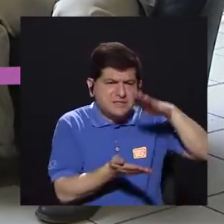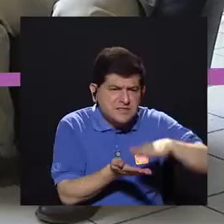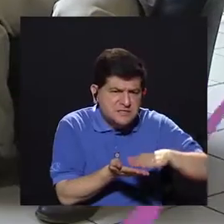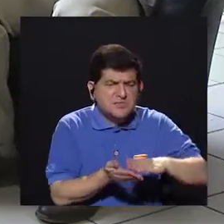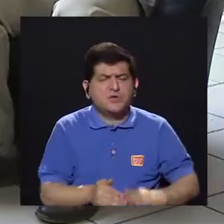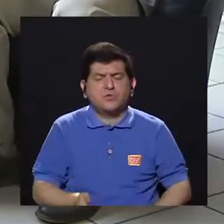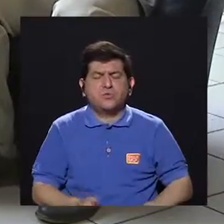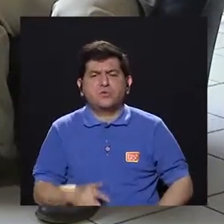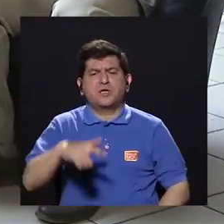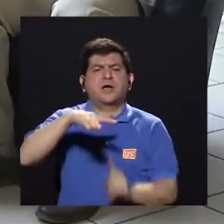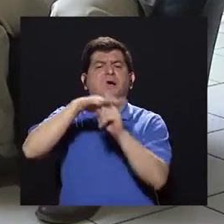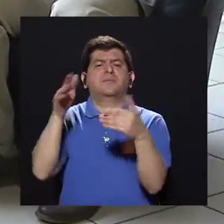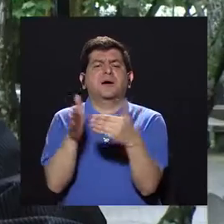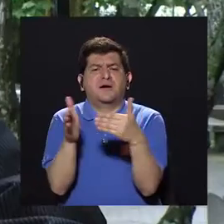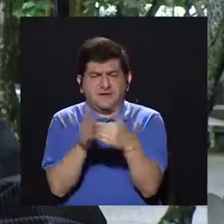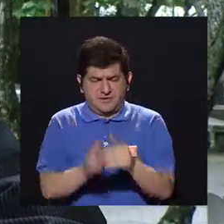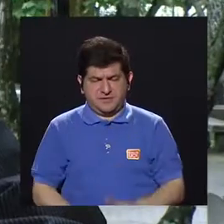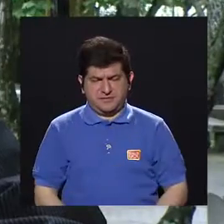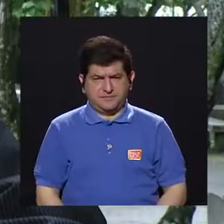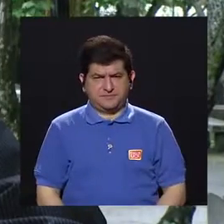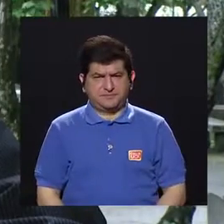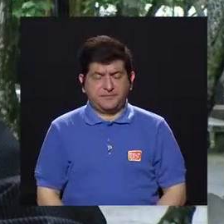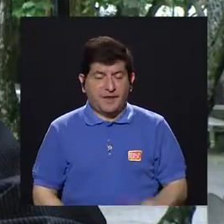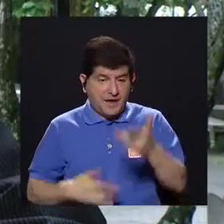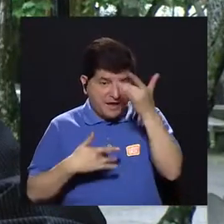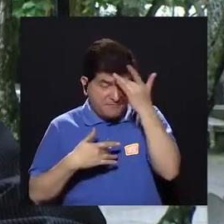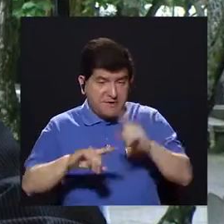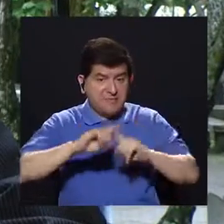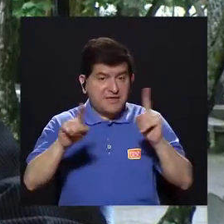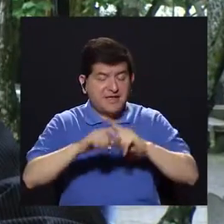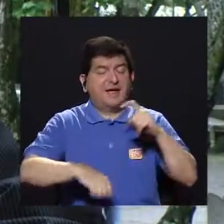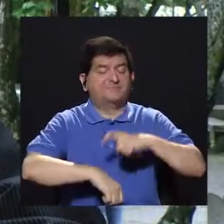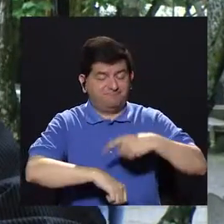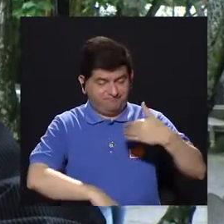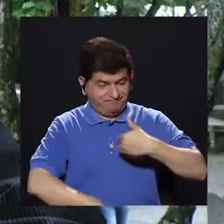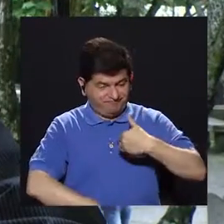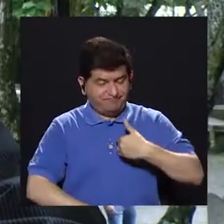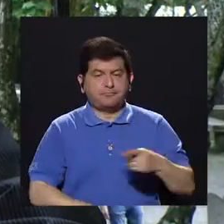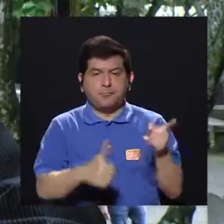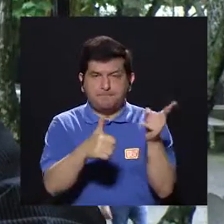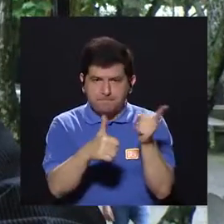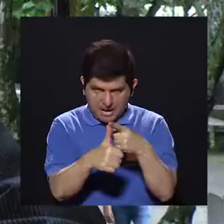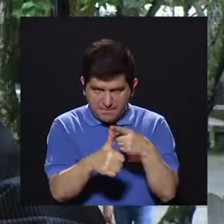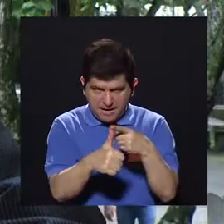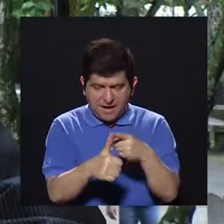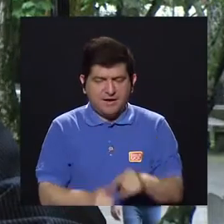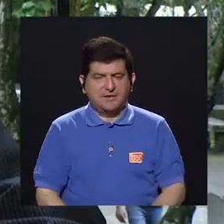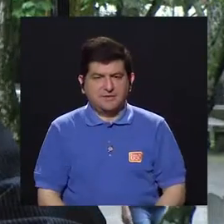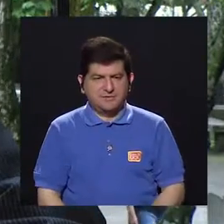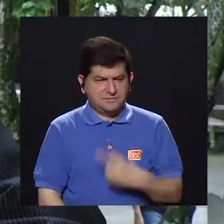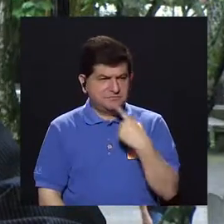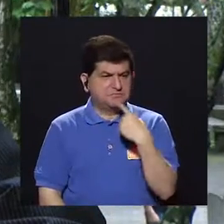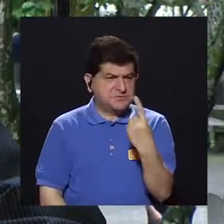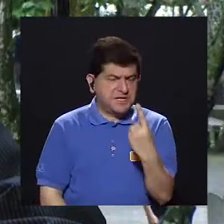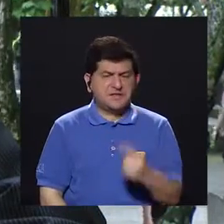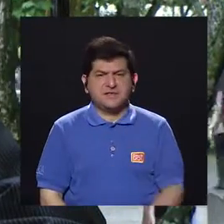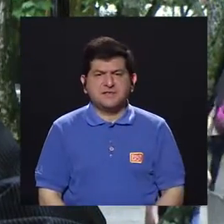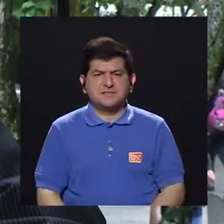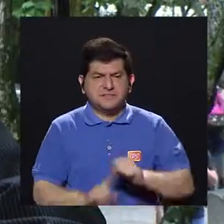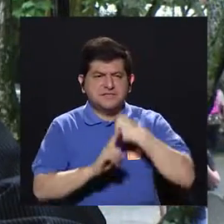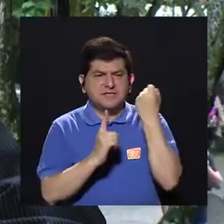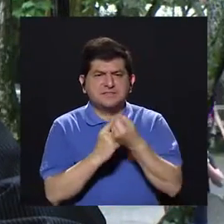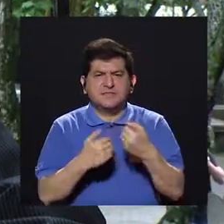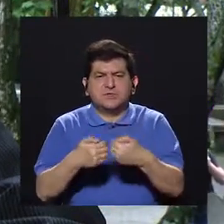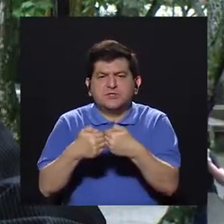que se prende, que se apaga la enfermedad. La enfermedad pasa por diferentes etapas. La primera etapa nosotros la consideramos como